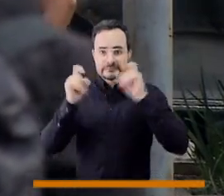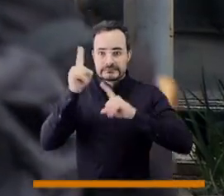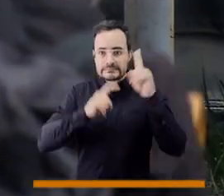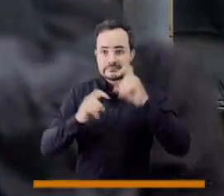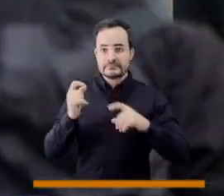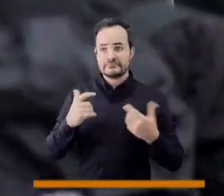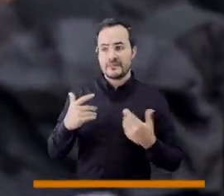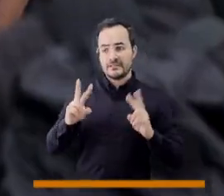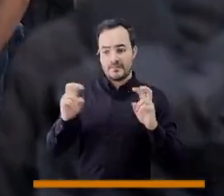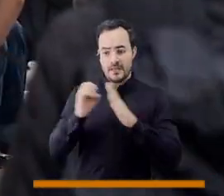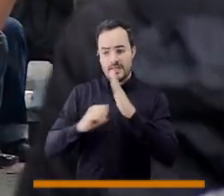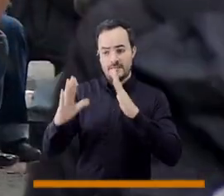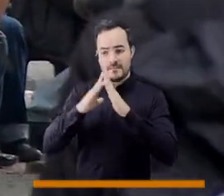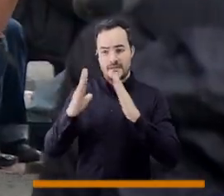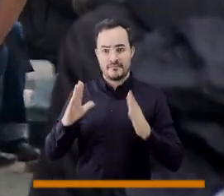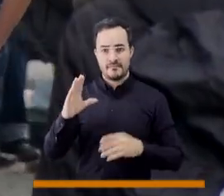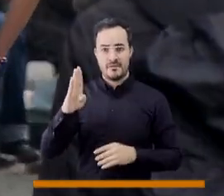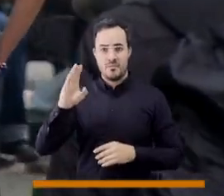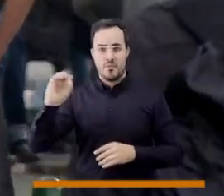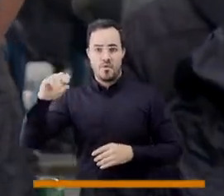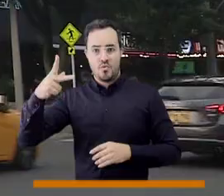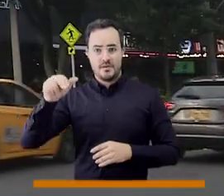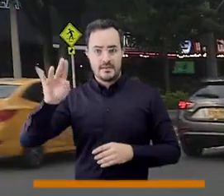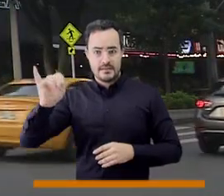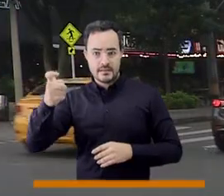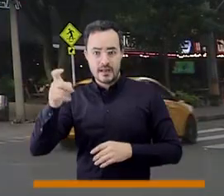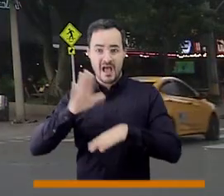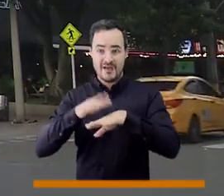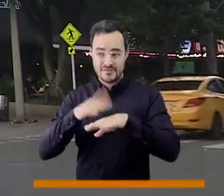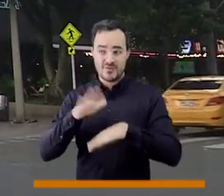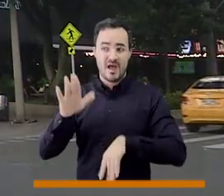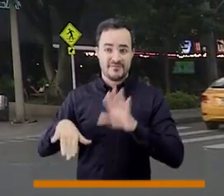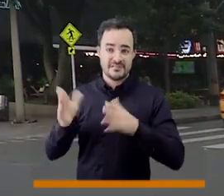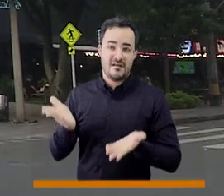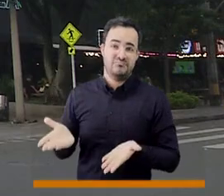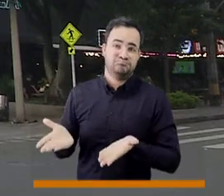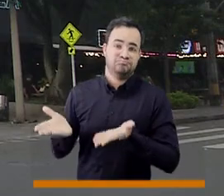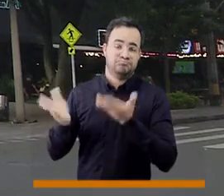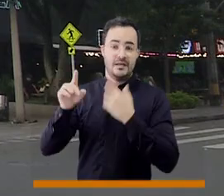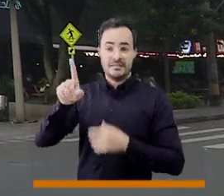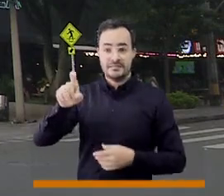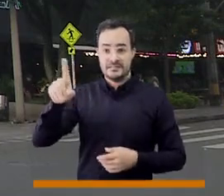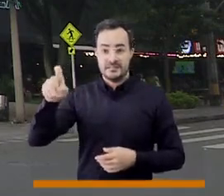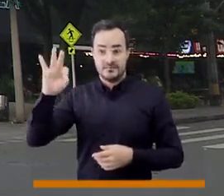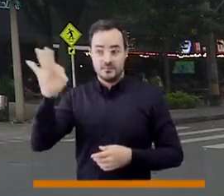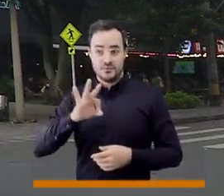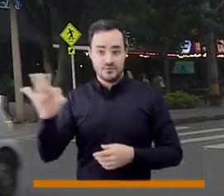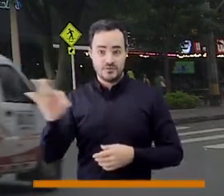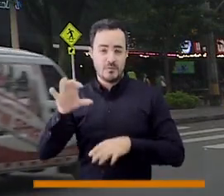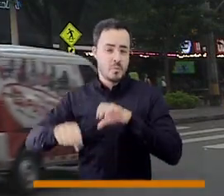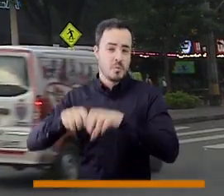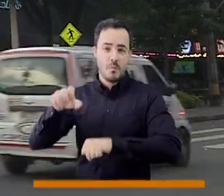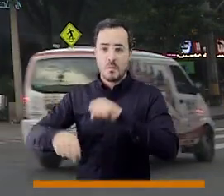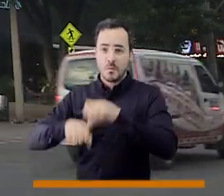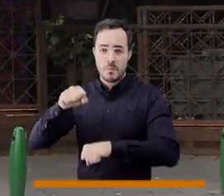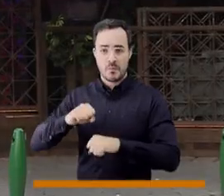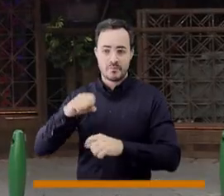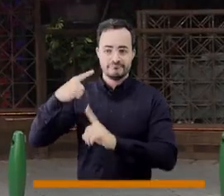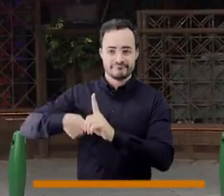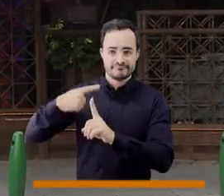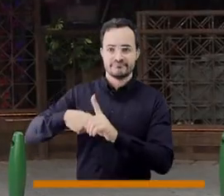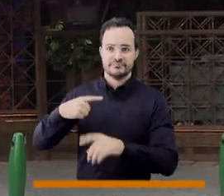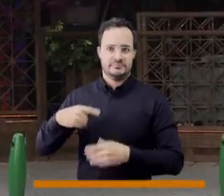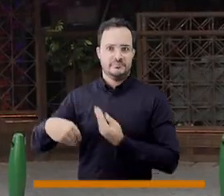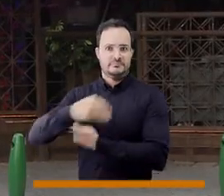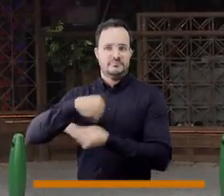El incremento de la actividad del negocio del Airbnb y el Booking en nuestra ciudad ha llegado a un 66%.